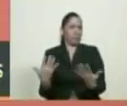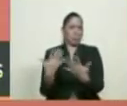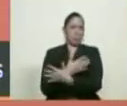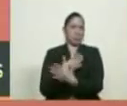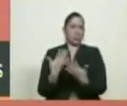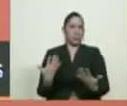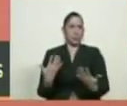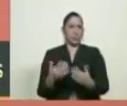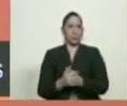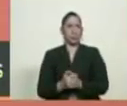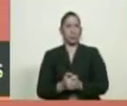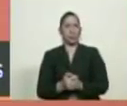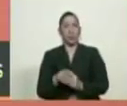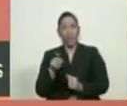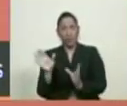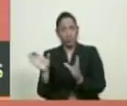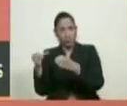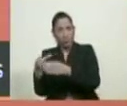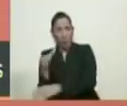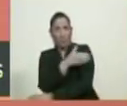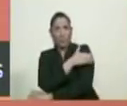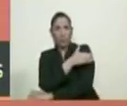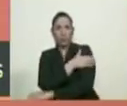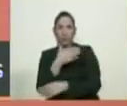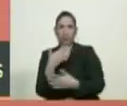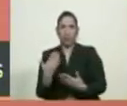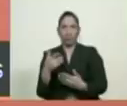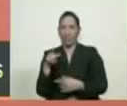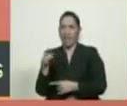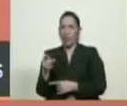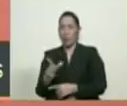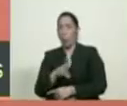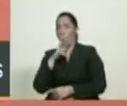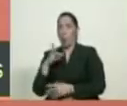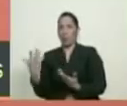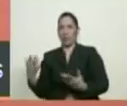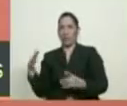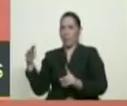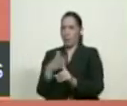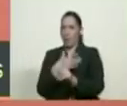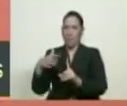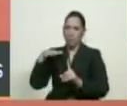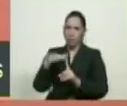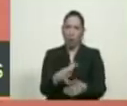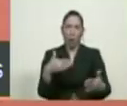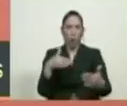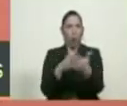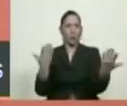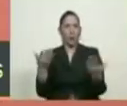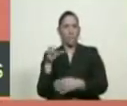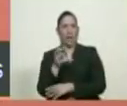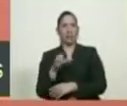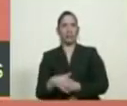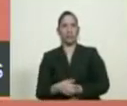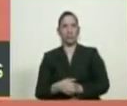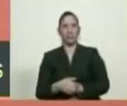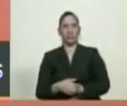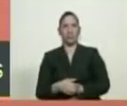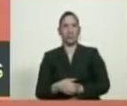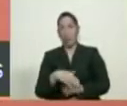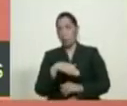Lamentablemente proviene de la derecha siempre propuestas que son muy destructivas para el país. En aras de un beneficio político que ya todo el mundo sabe que no tiene